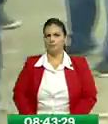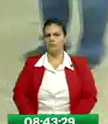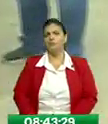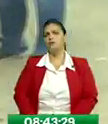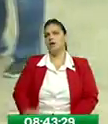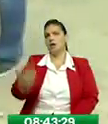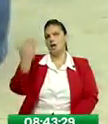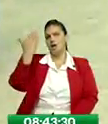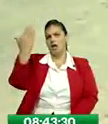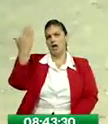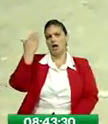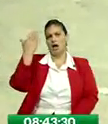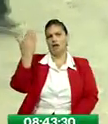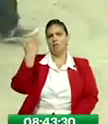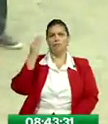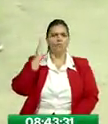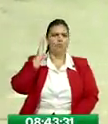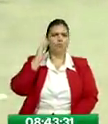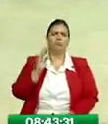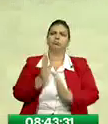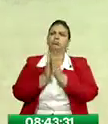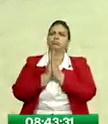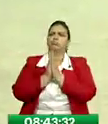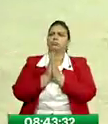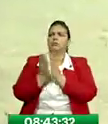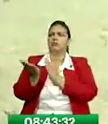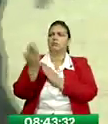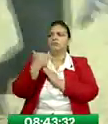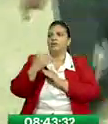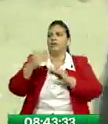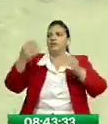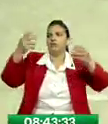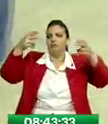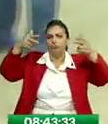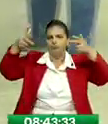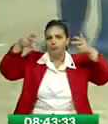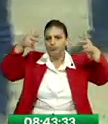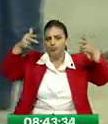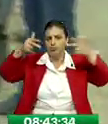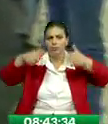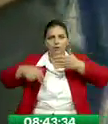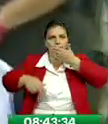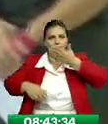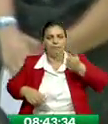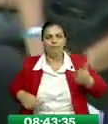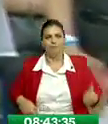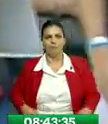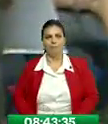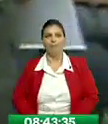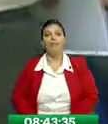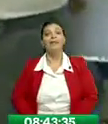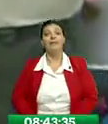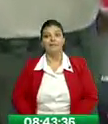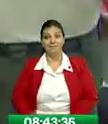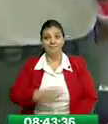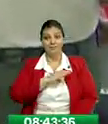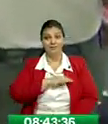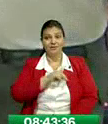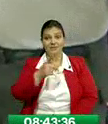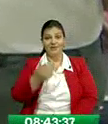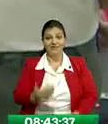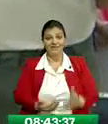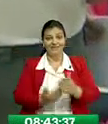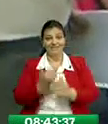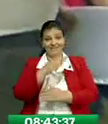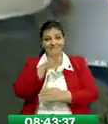pidiendo camionetas, que obviamente las tienen los policías, que van a servir de beneficio para ustedes. El municipio de Guayaquil, están ya las